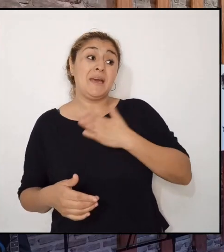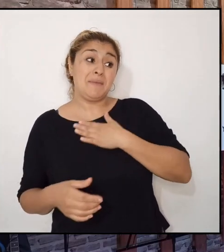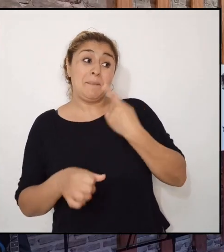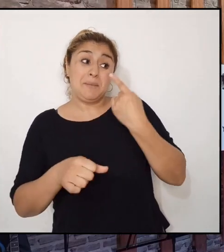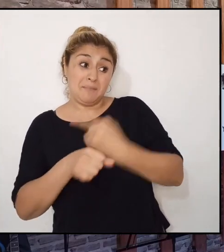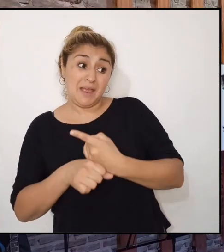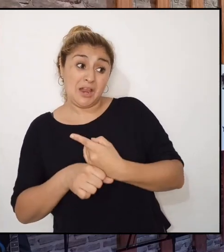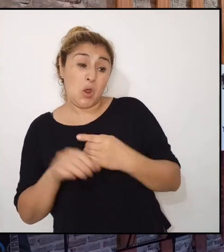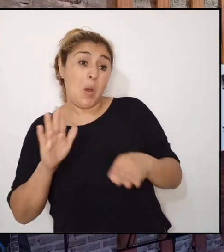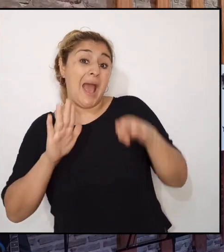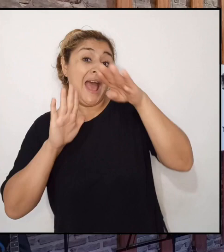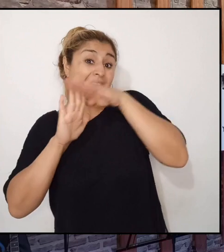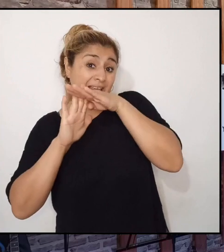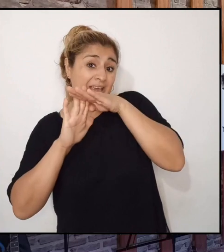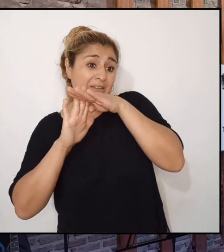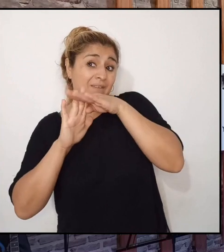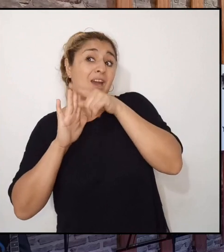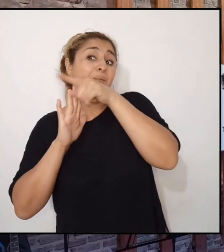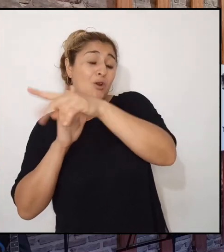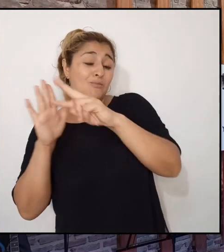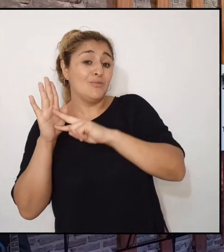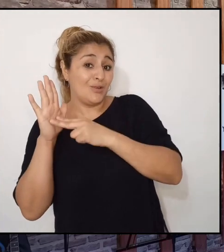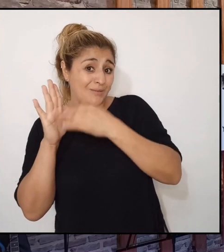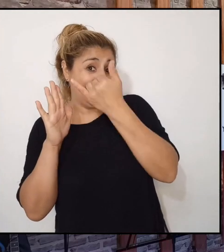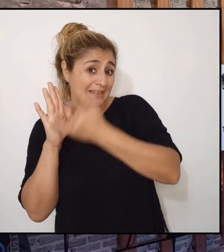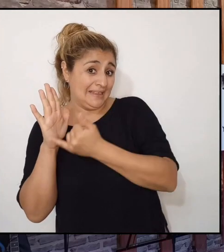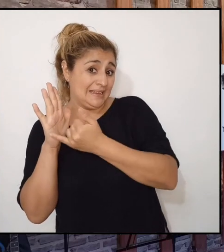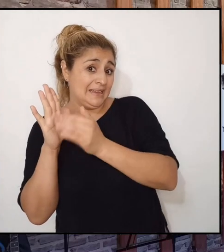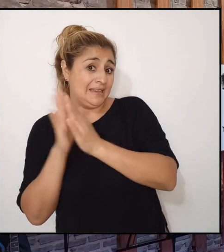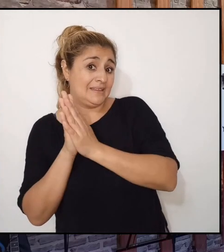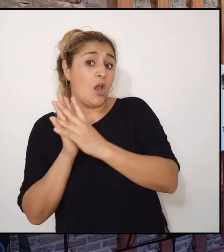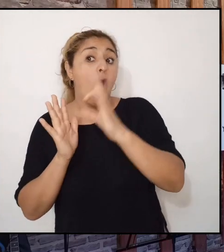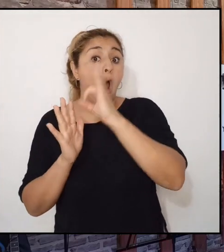Y si vos serías mi primer amor, oh, pobre de mí.